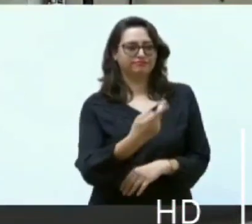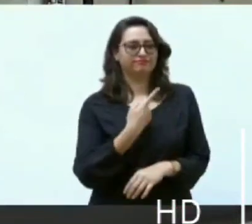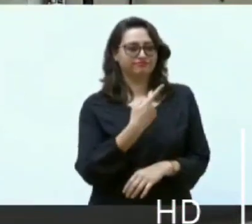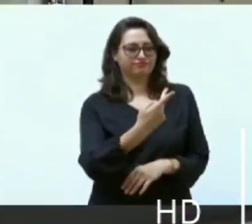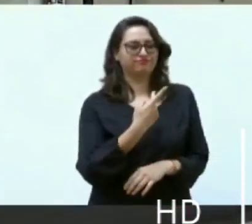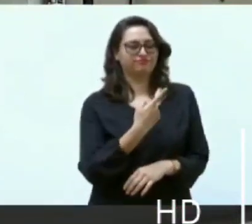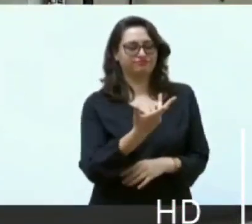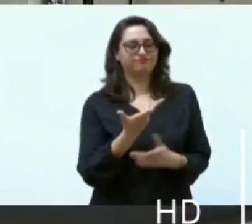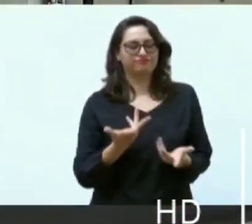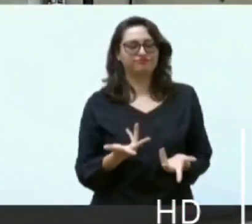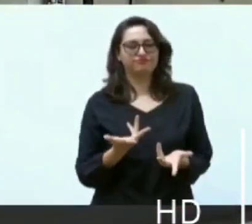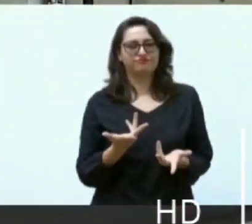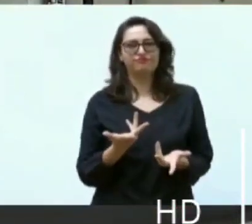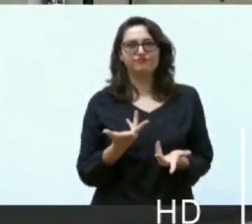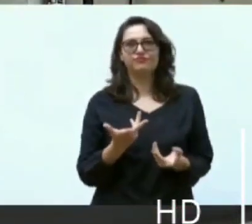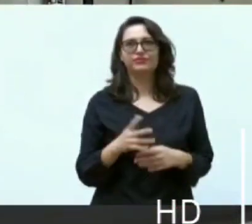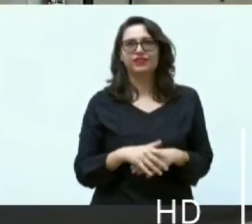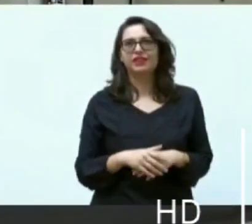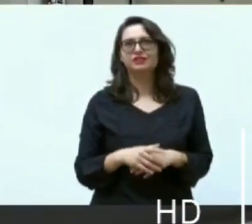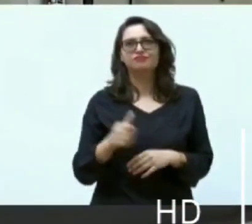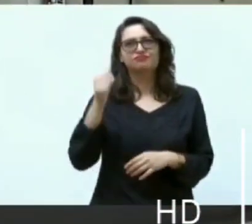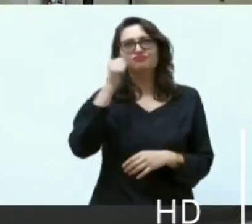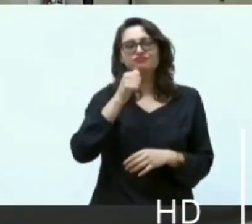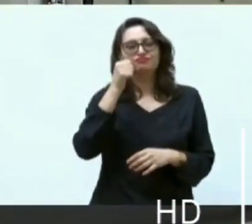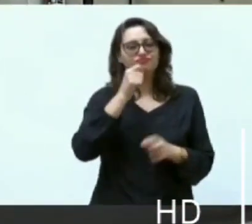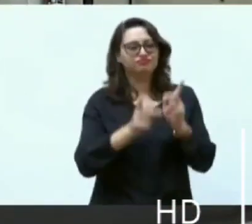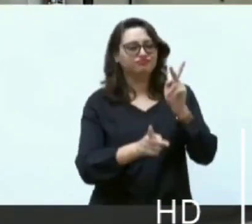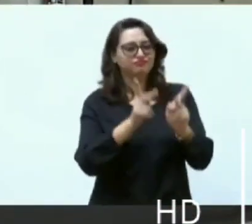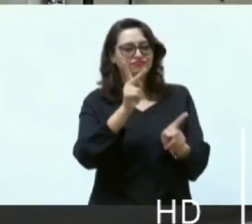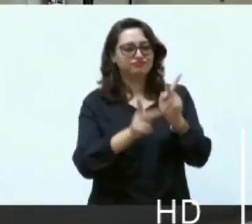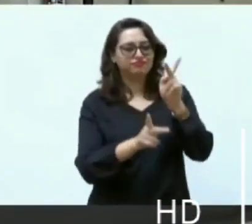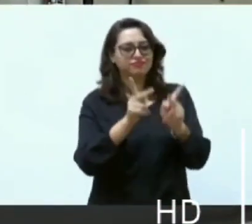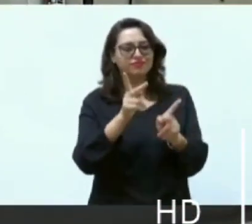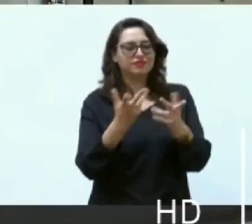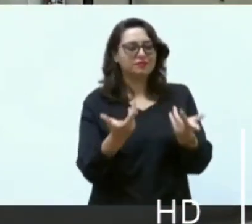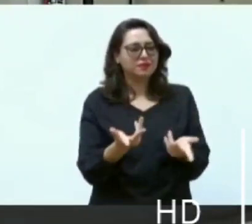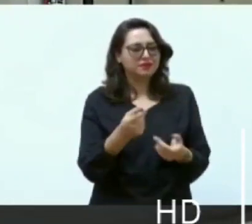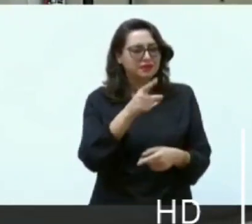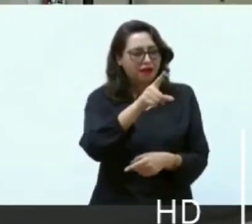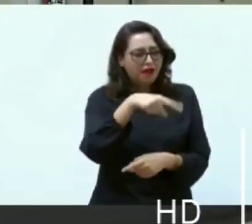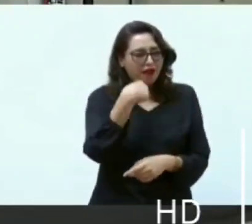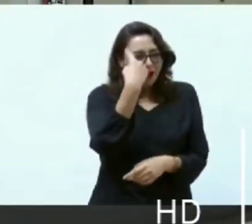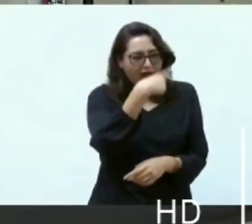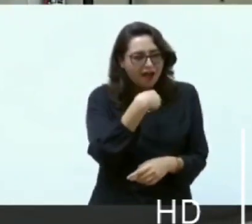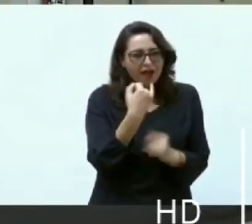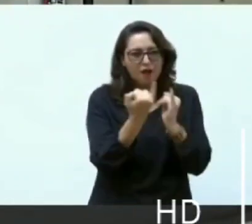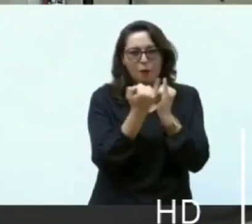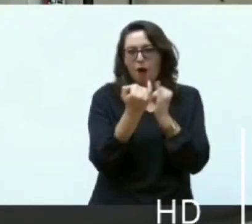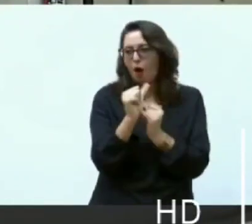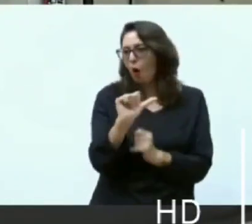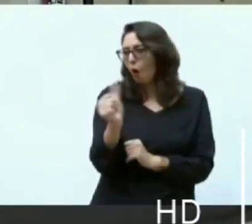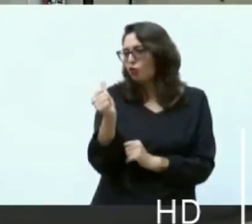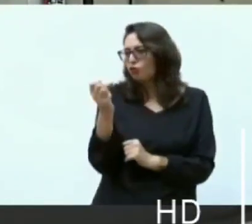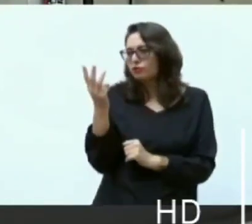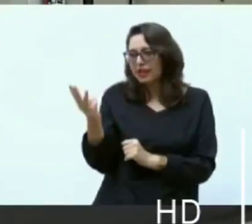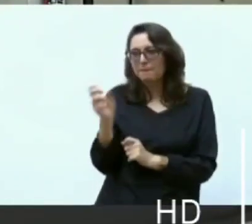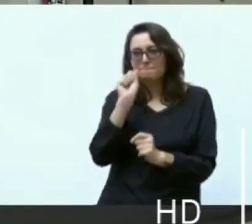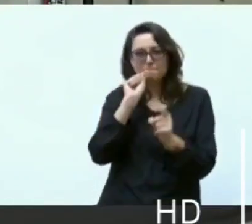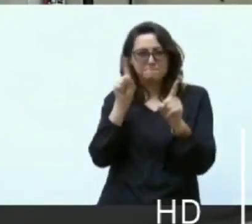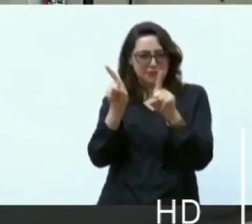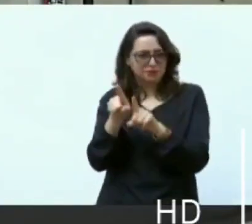Ahora recuerdo a tres que se parecen a Carlos. Aunque a lo mejor